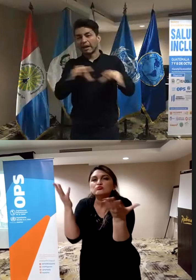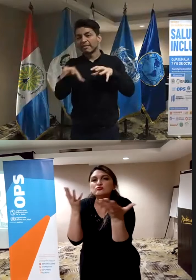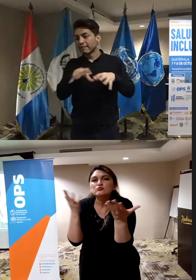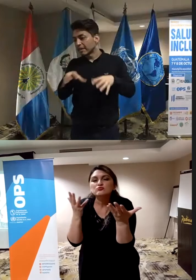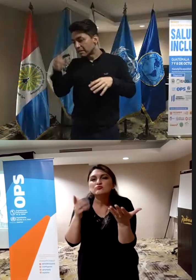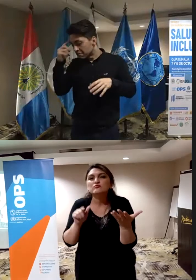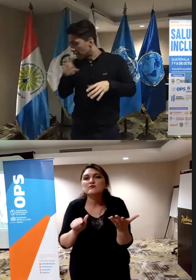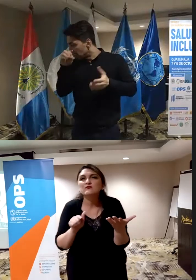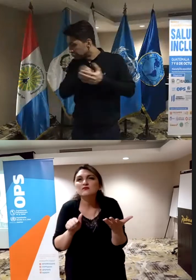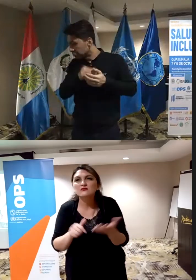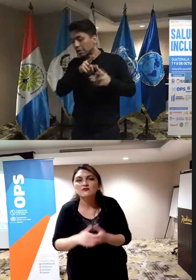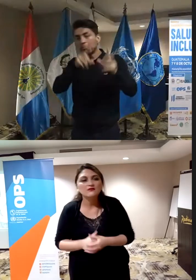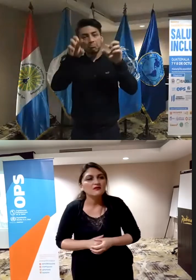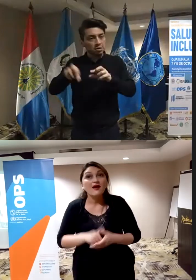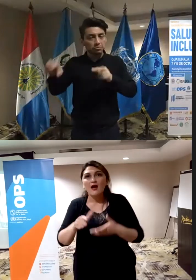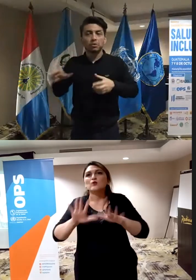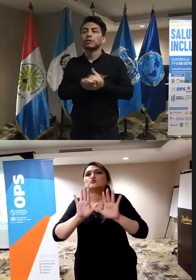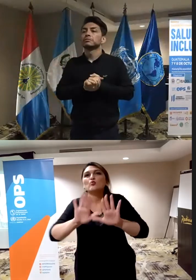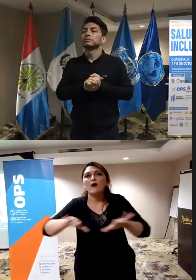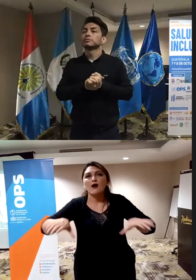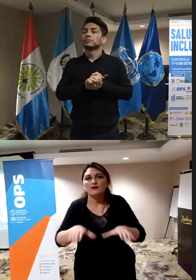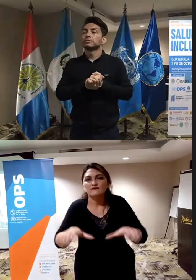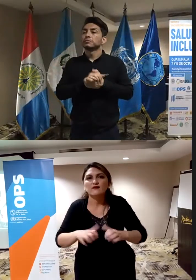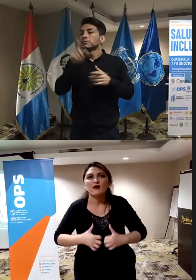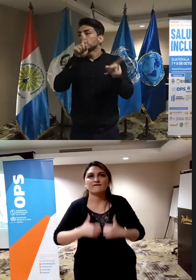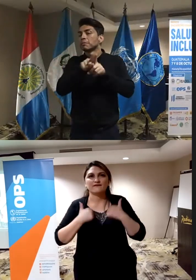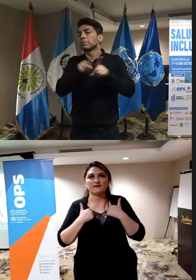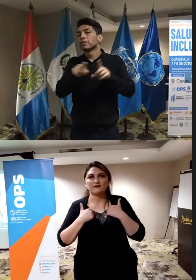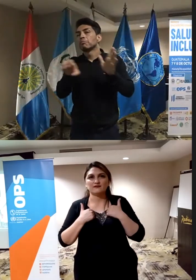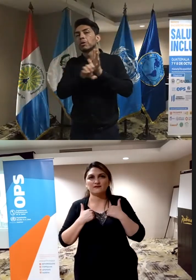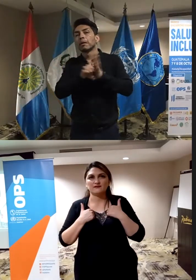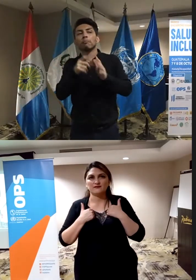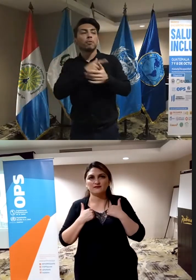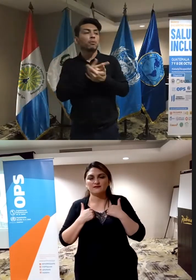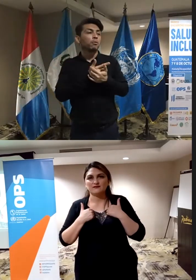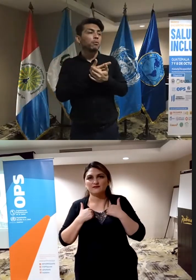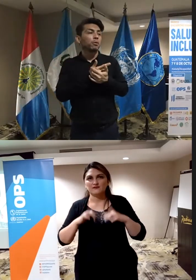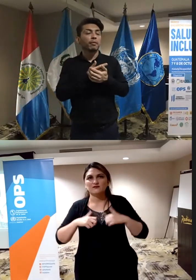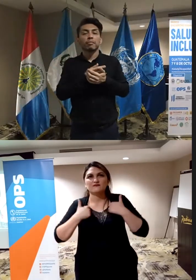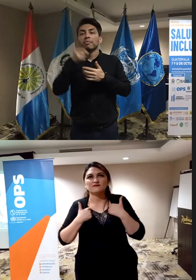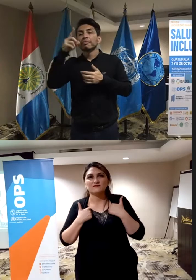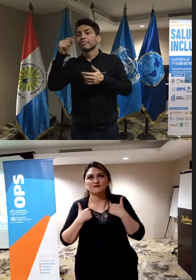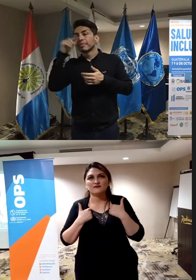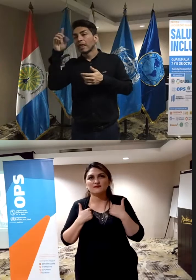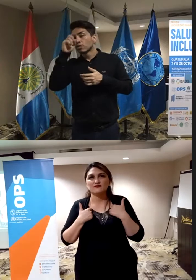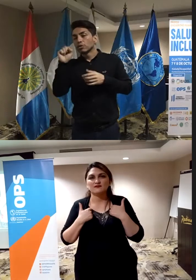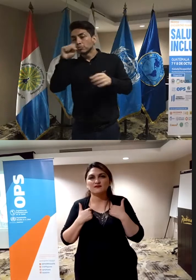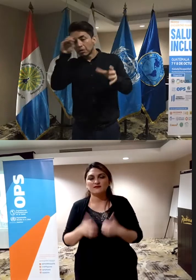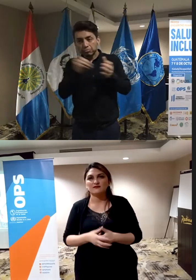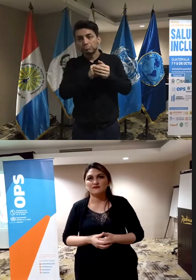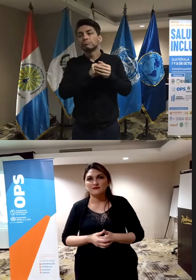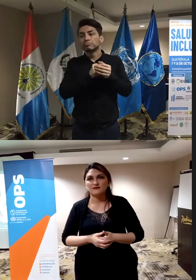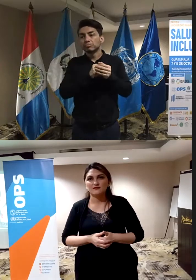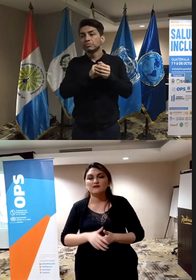registro de las personas. Otro ejemplo, durante crisis prolongadas, los datos pueden recogerse con frecuencia